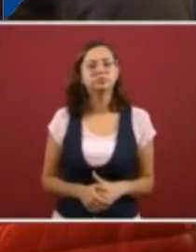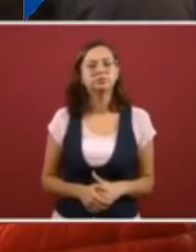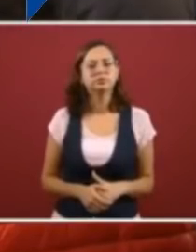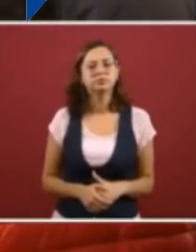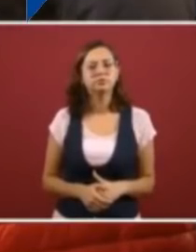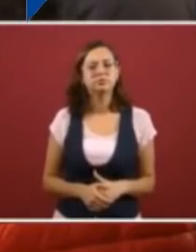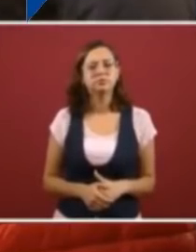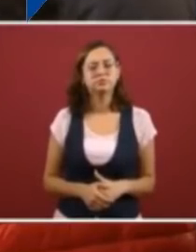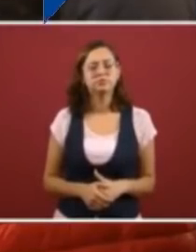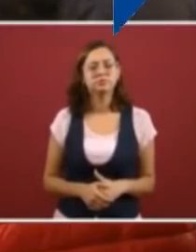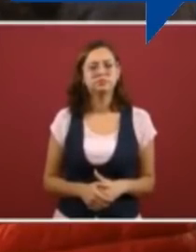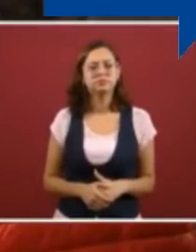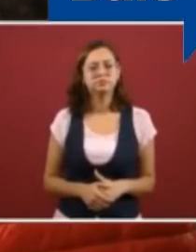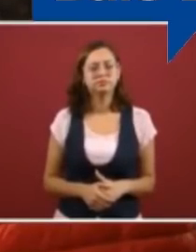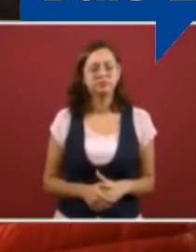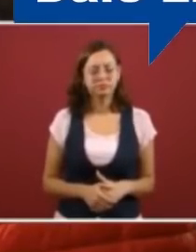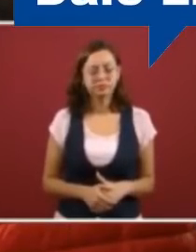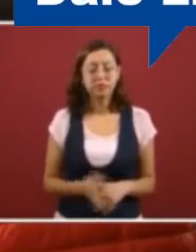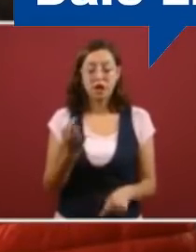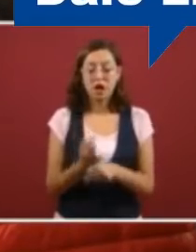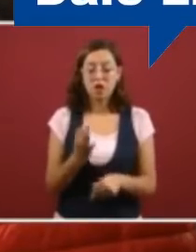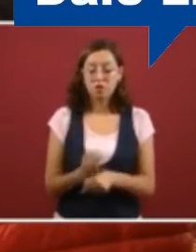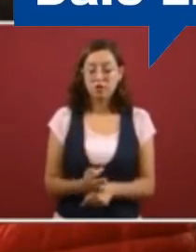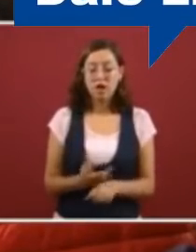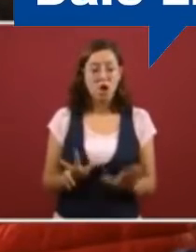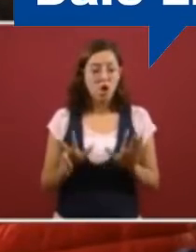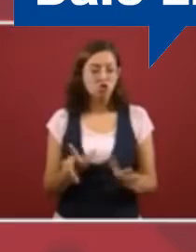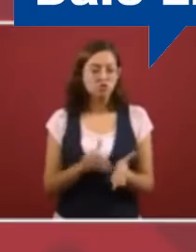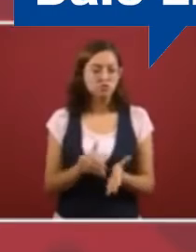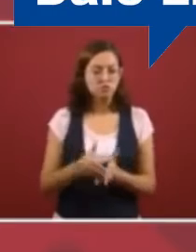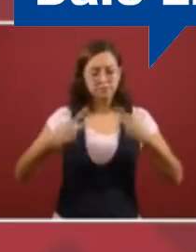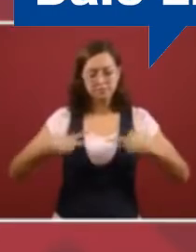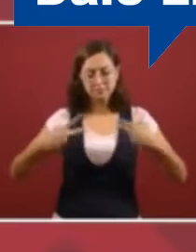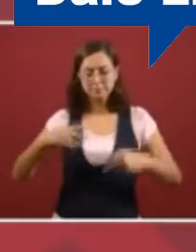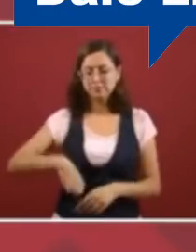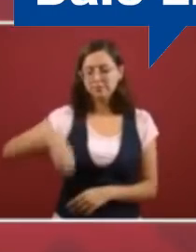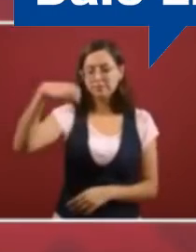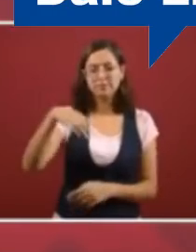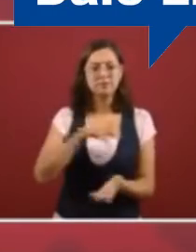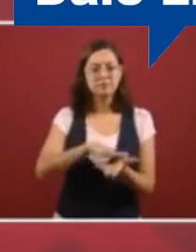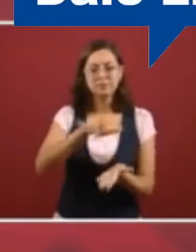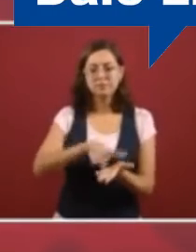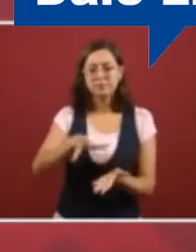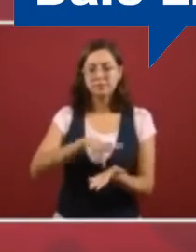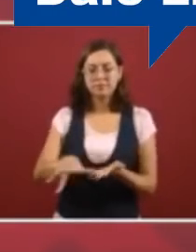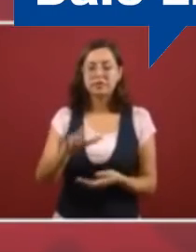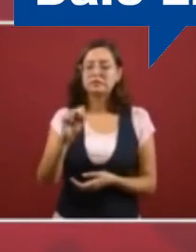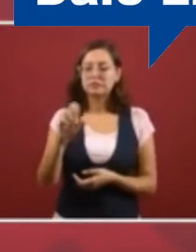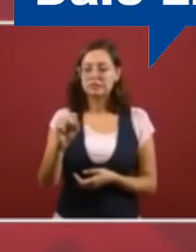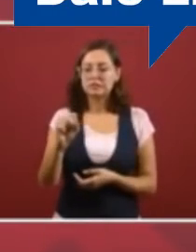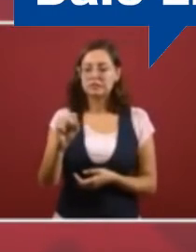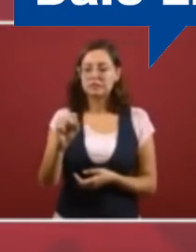entregando pensiones 8 millones de adultos mayores en efecto de 68 años en